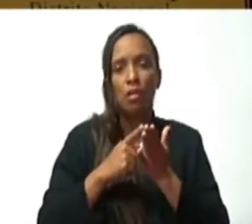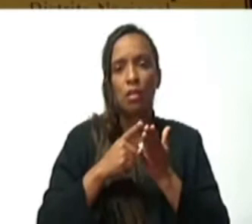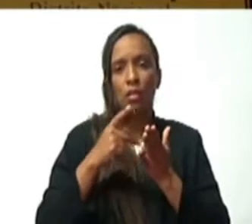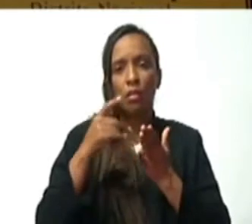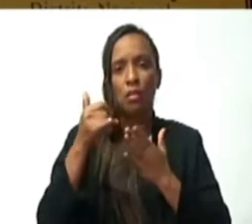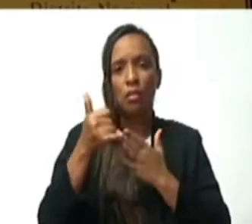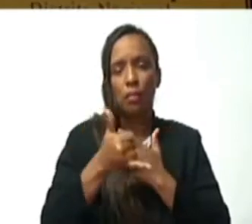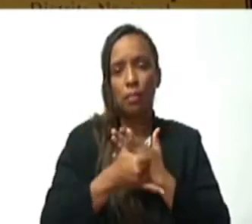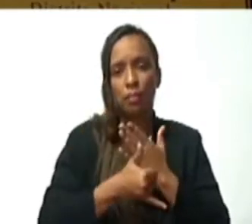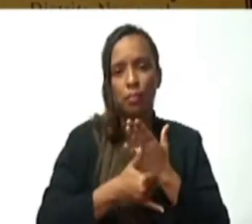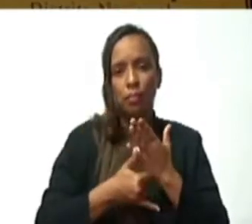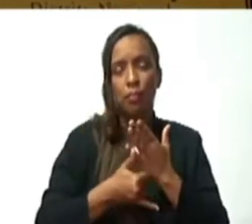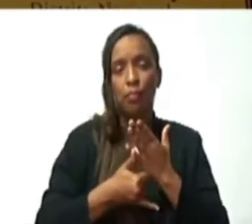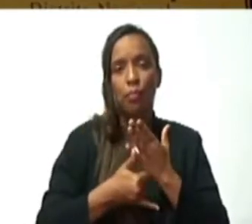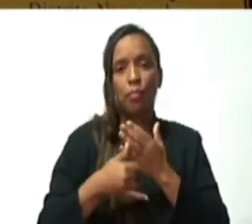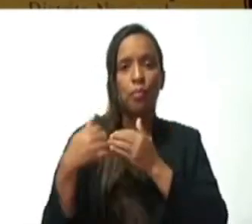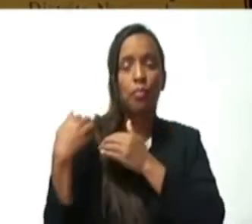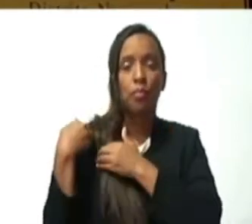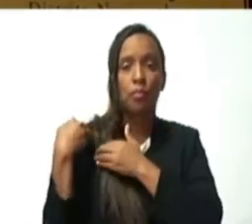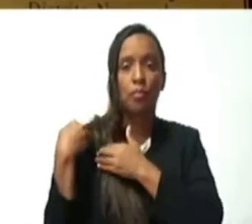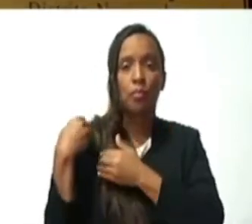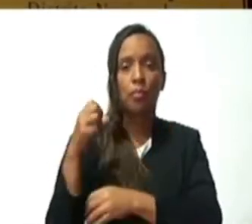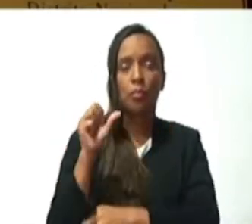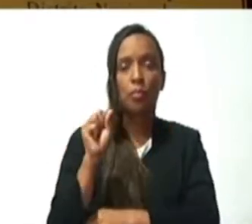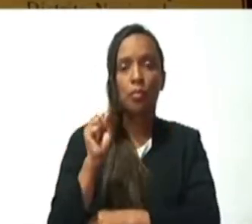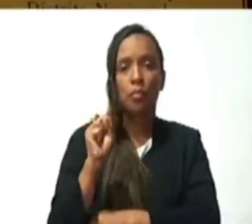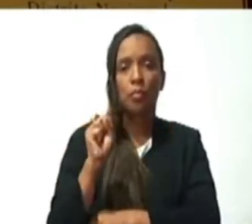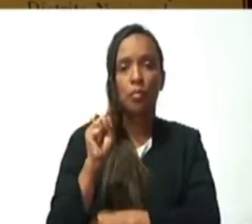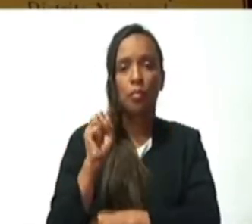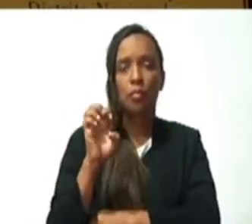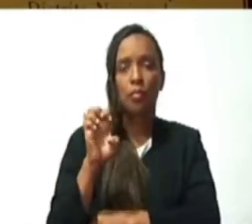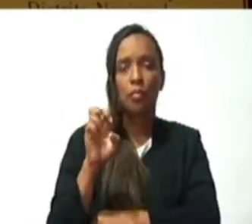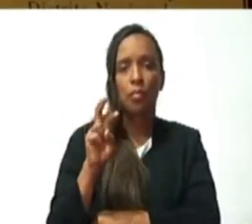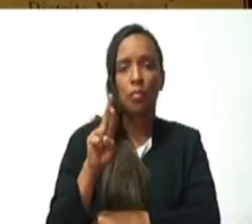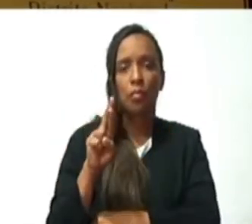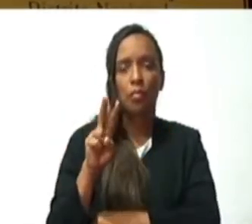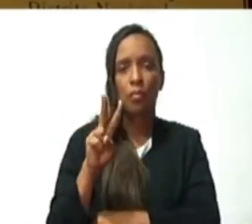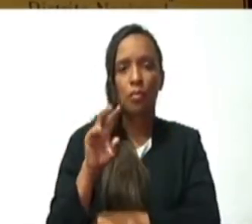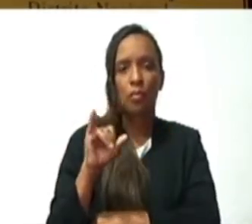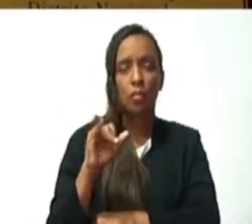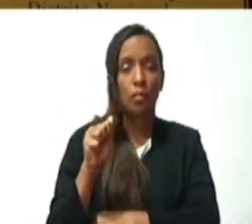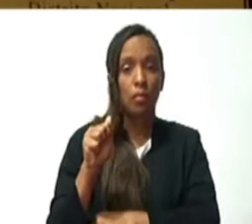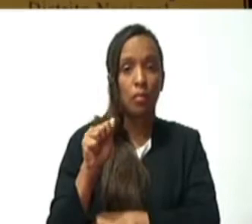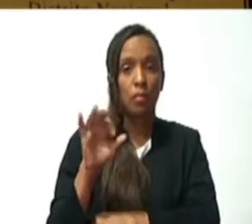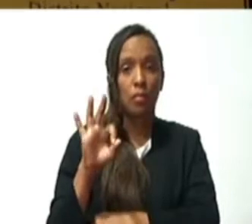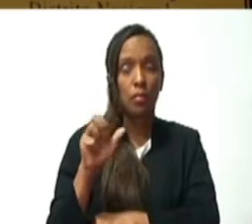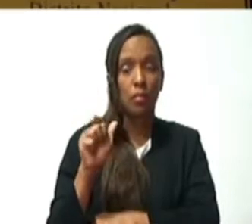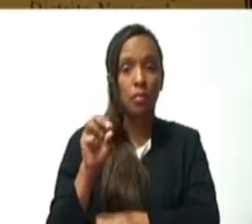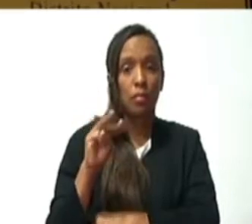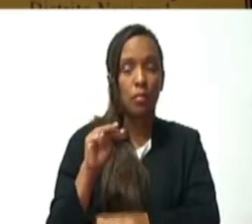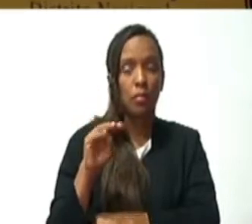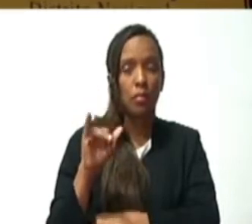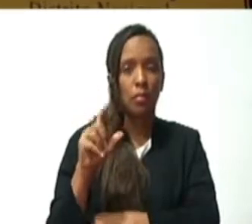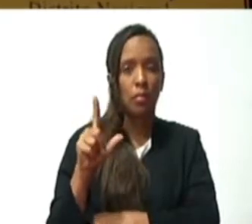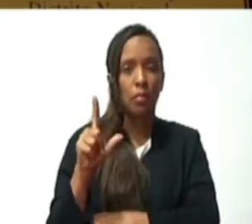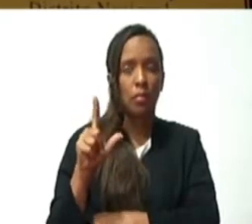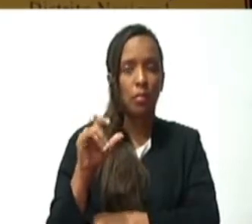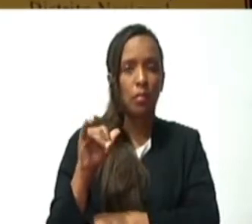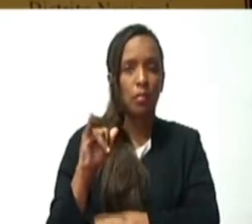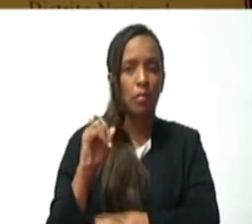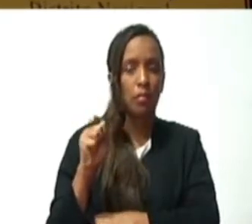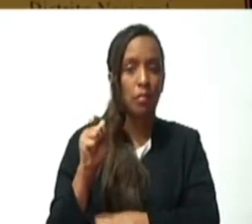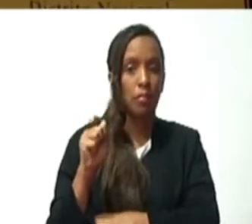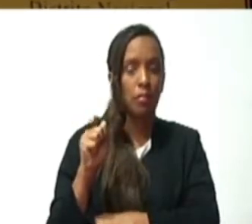como una estrategia para nuestro país, sobre todo en un tiempo en el que